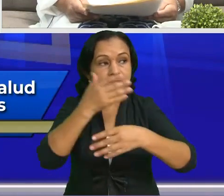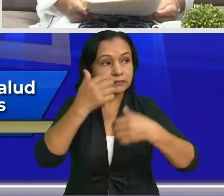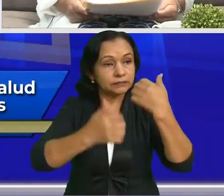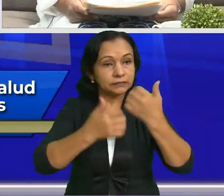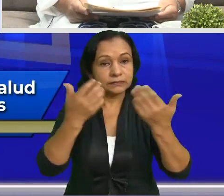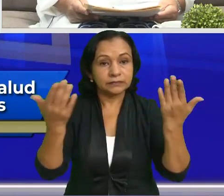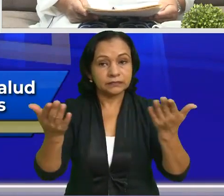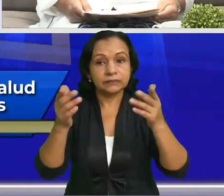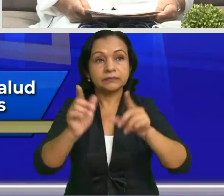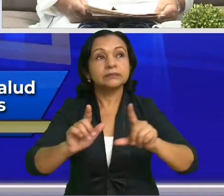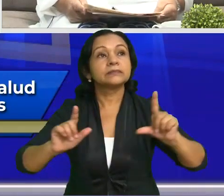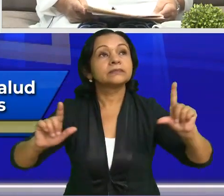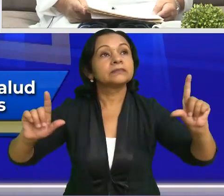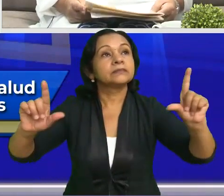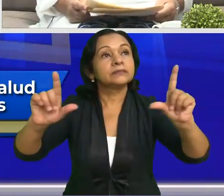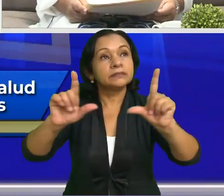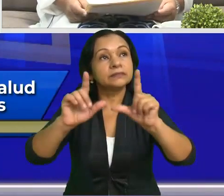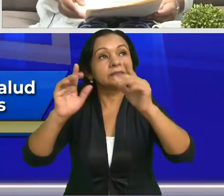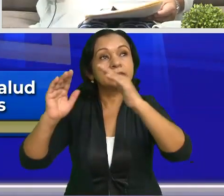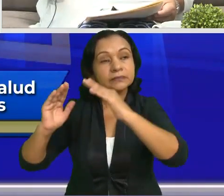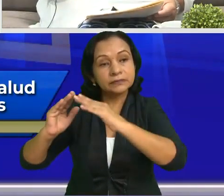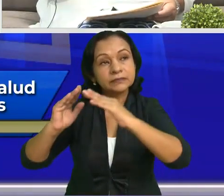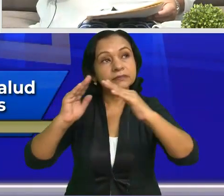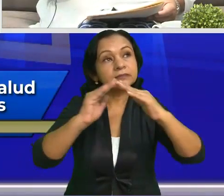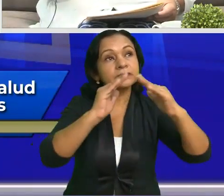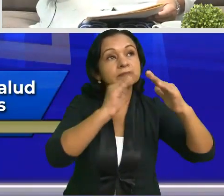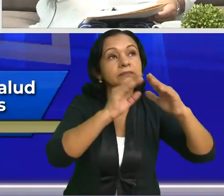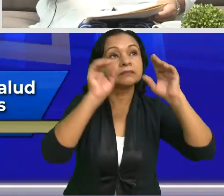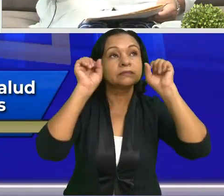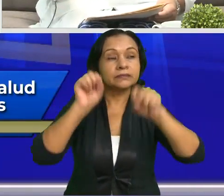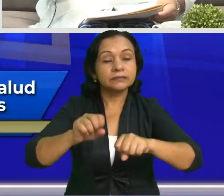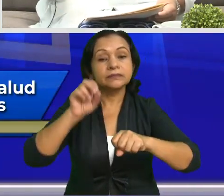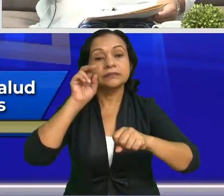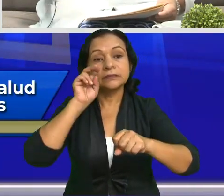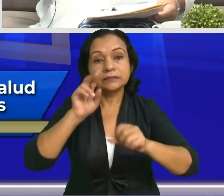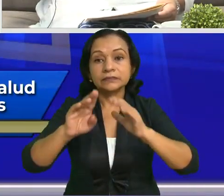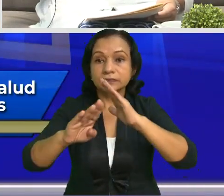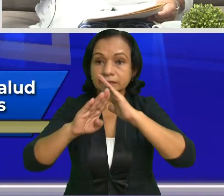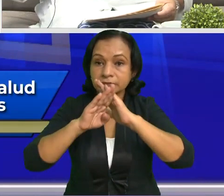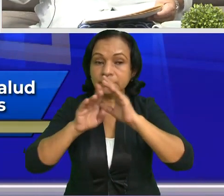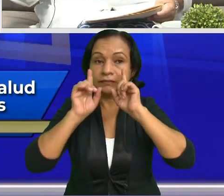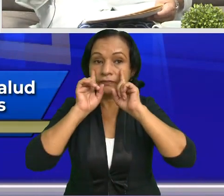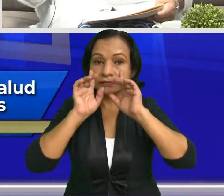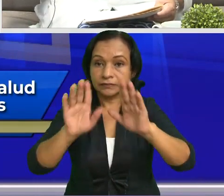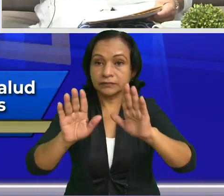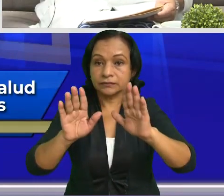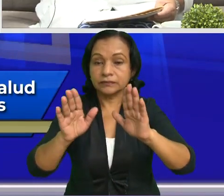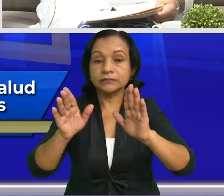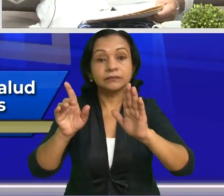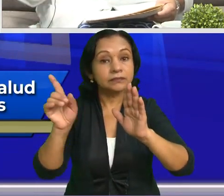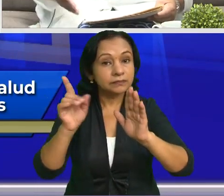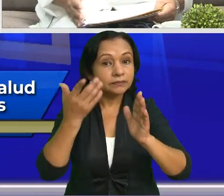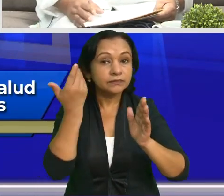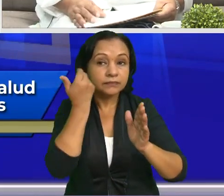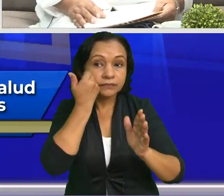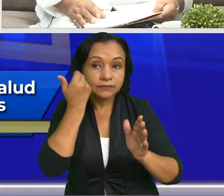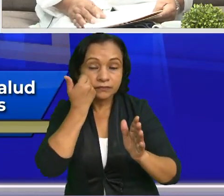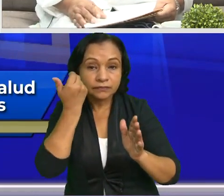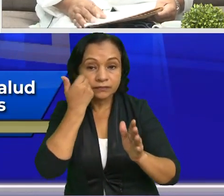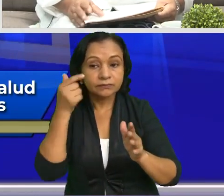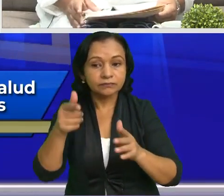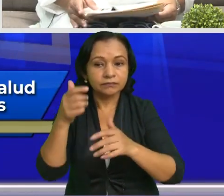en los albergues también en las viviendas para enfrentar la situación en el momento pero también para prevenir enfermedades que pueden quedar a